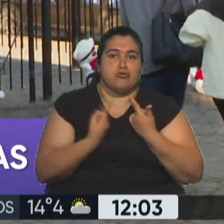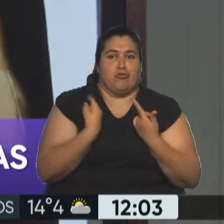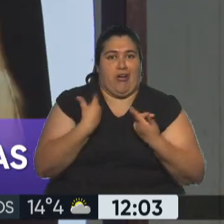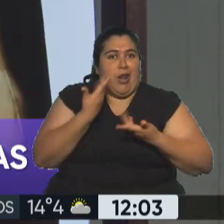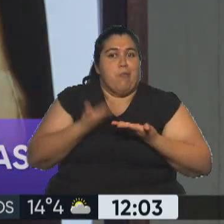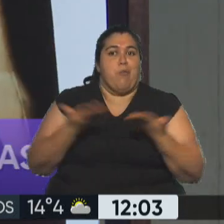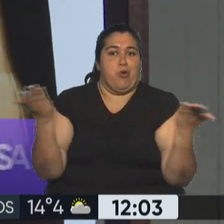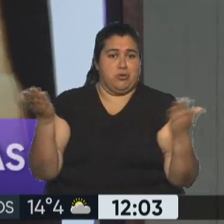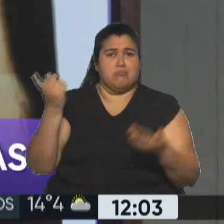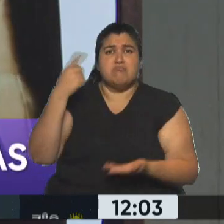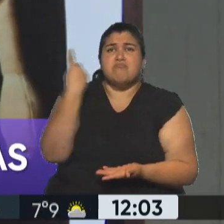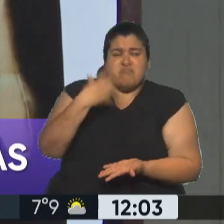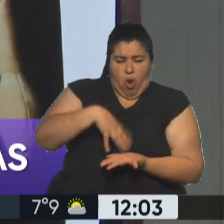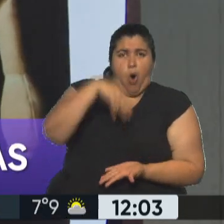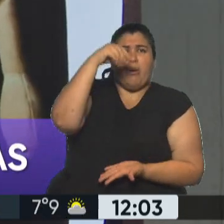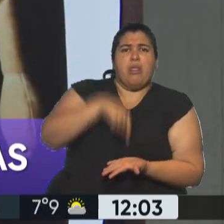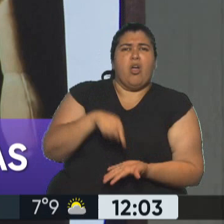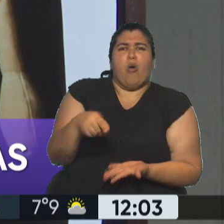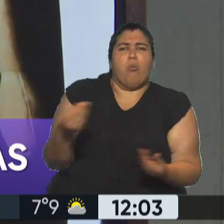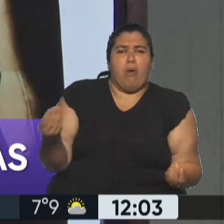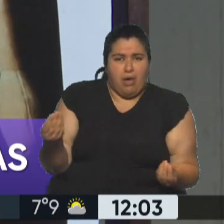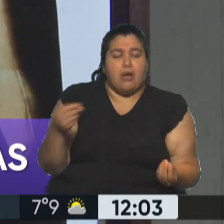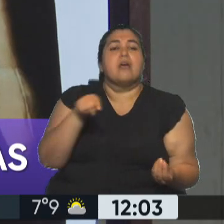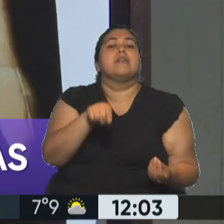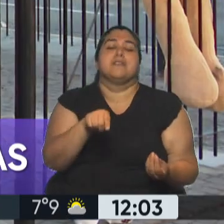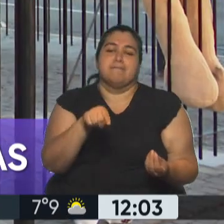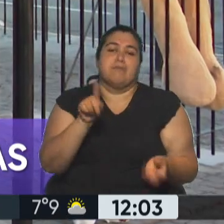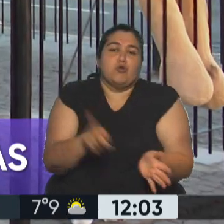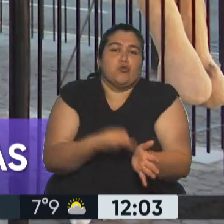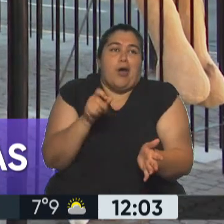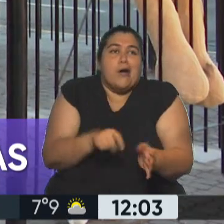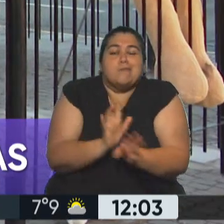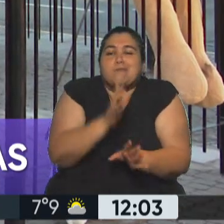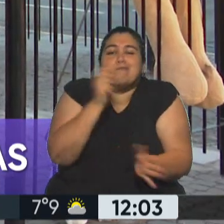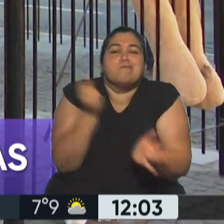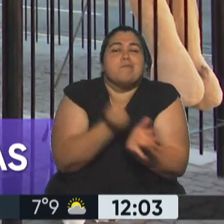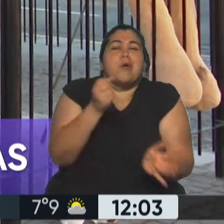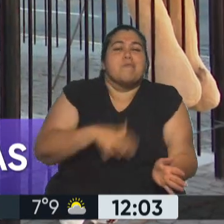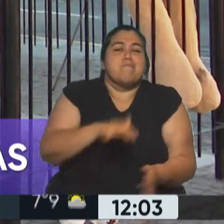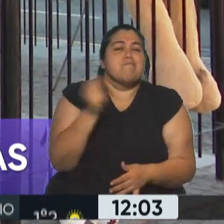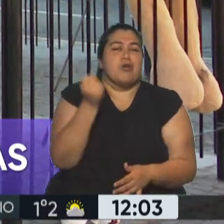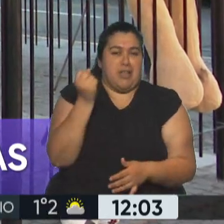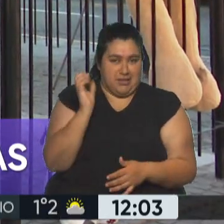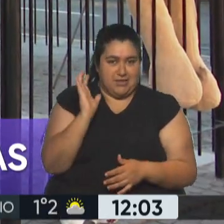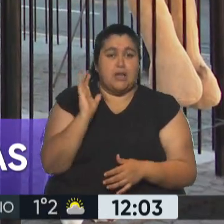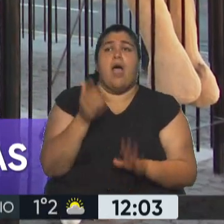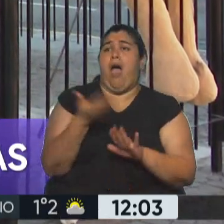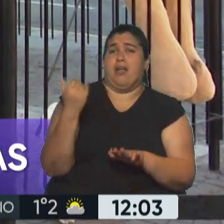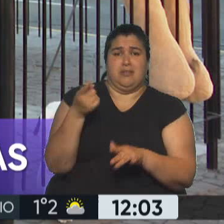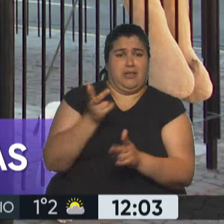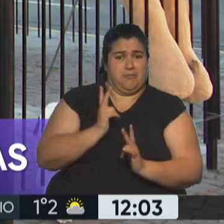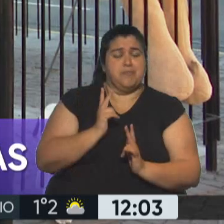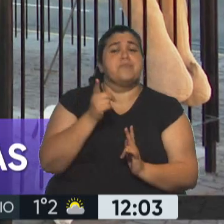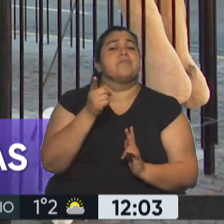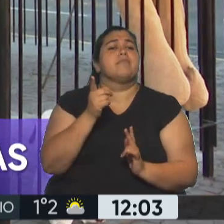el obelisco porque es un lugar emblemático definitivamente de la ciudad de Buenos Aires y tal como dijiste antes es una